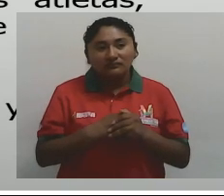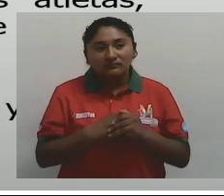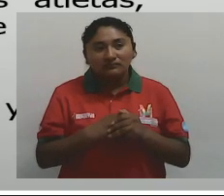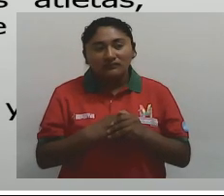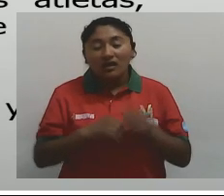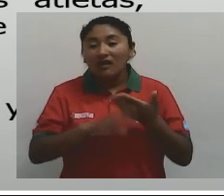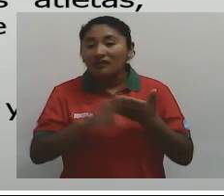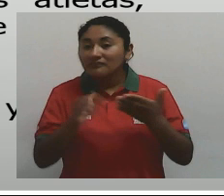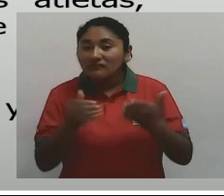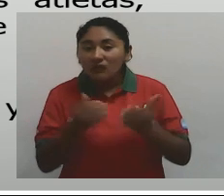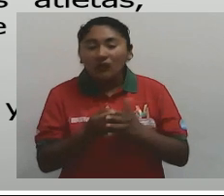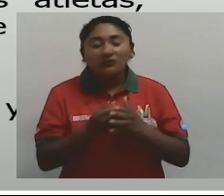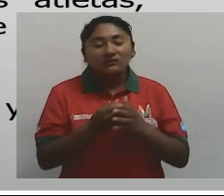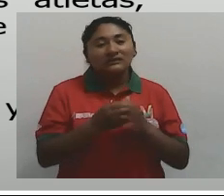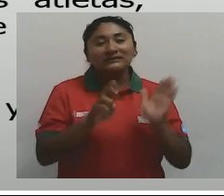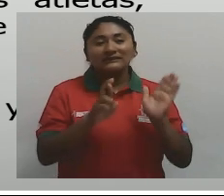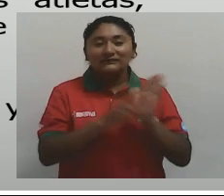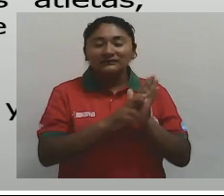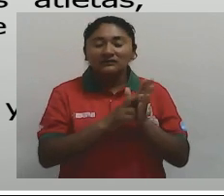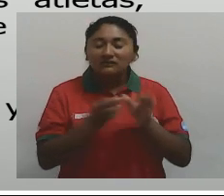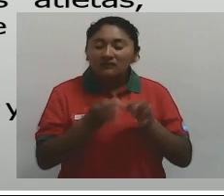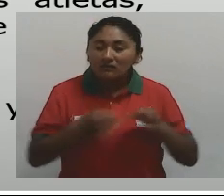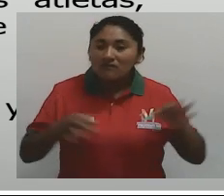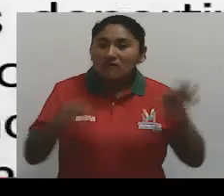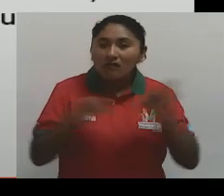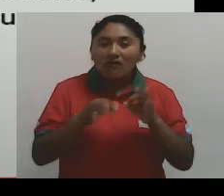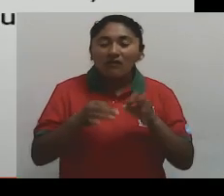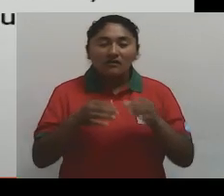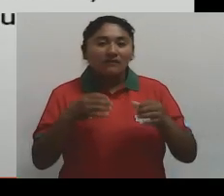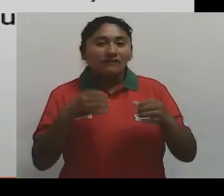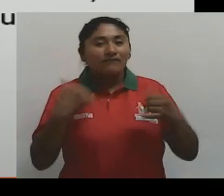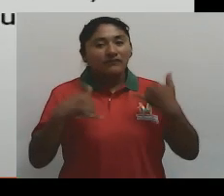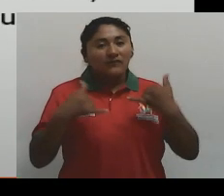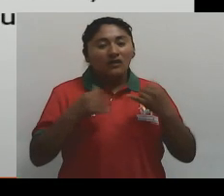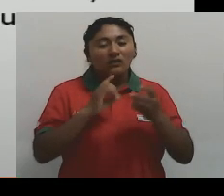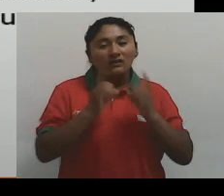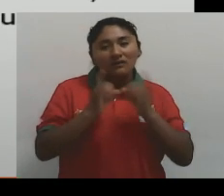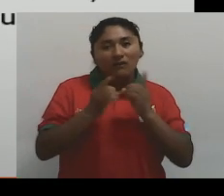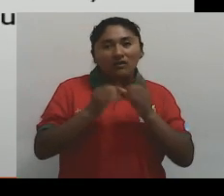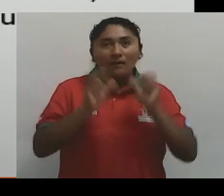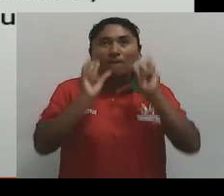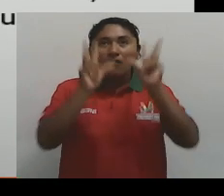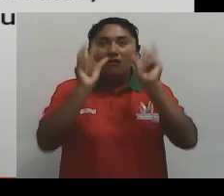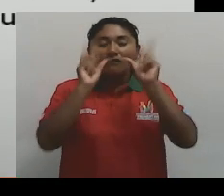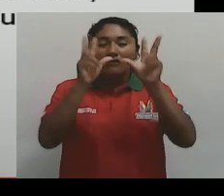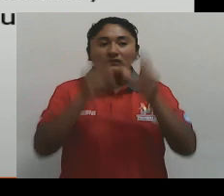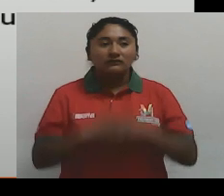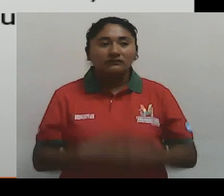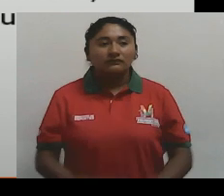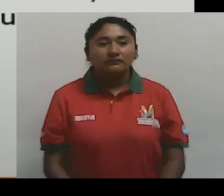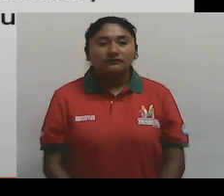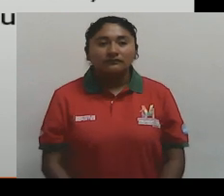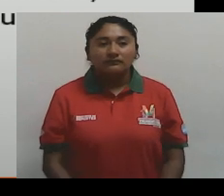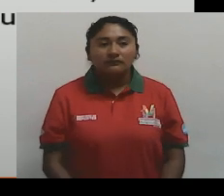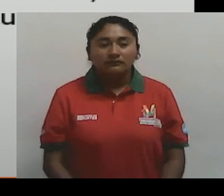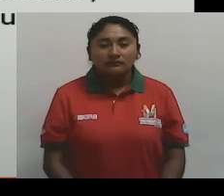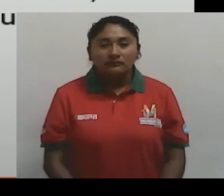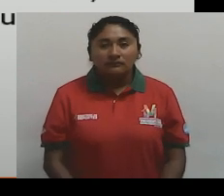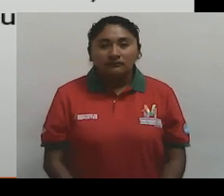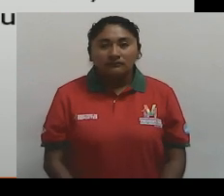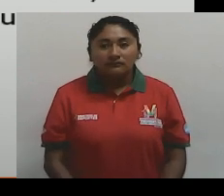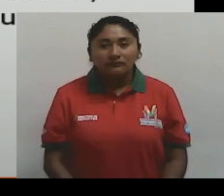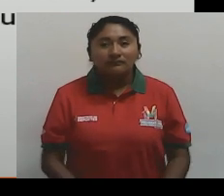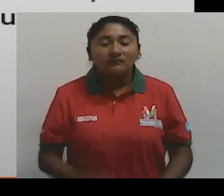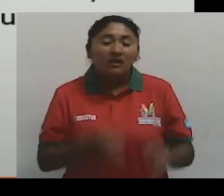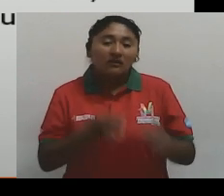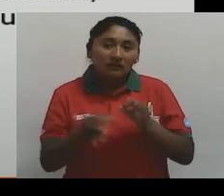las reglas básicas y los puntos más específicos que tenemos sobre la disciplina del voleibol. Vamos a hacer una pequeña reseña y lo que es el